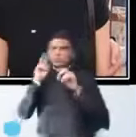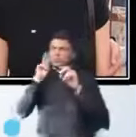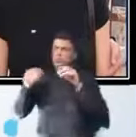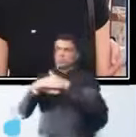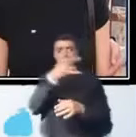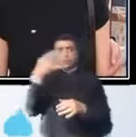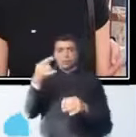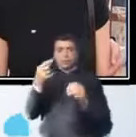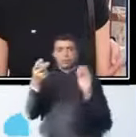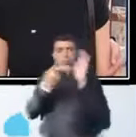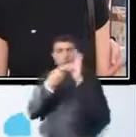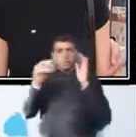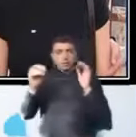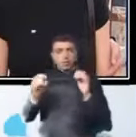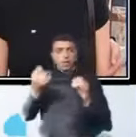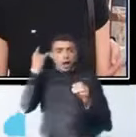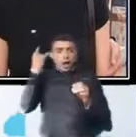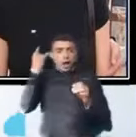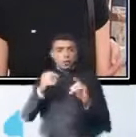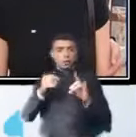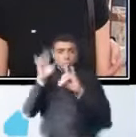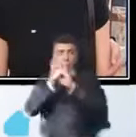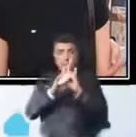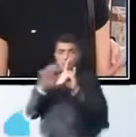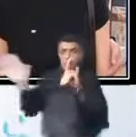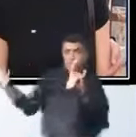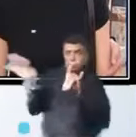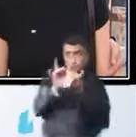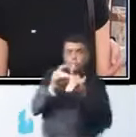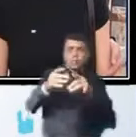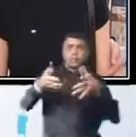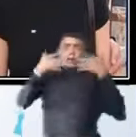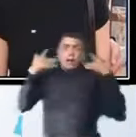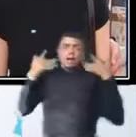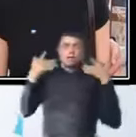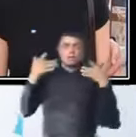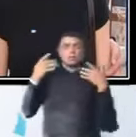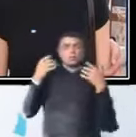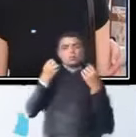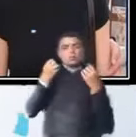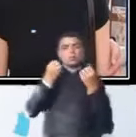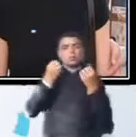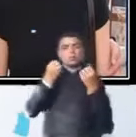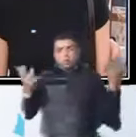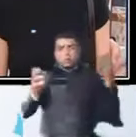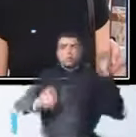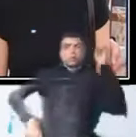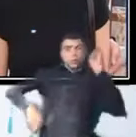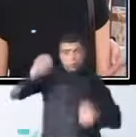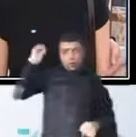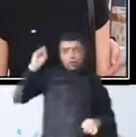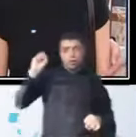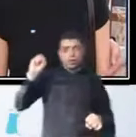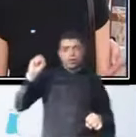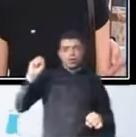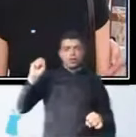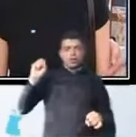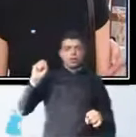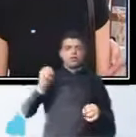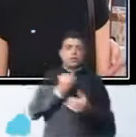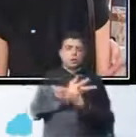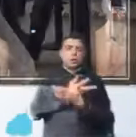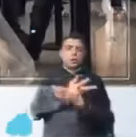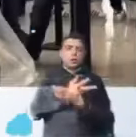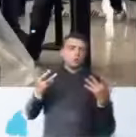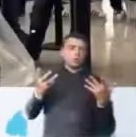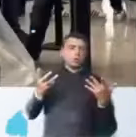doméstico como gatos o perros puedan ser reservorios y puedan contagiar a los humanos con este virus.